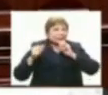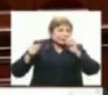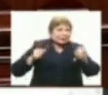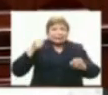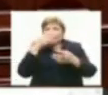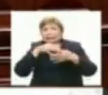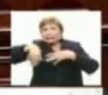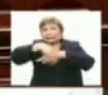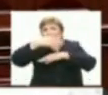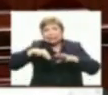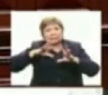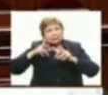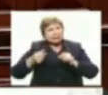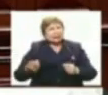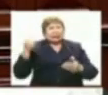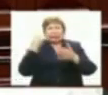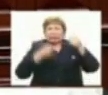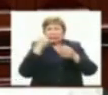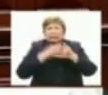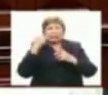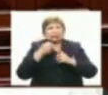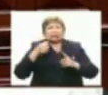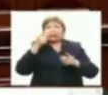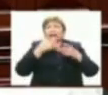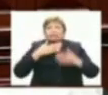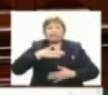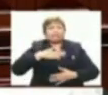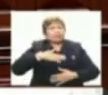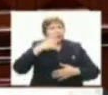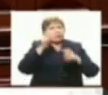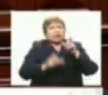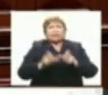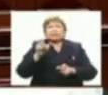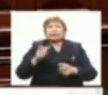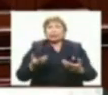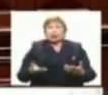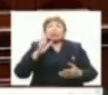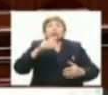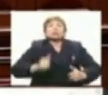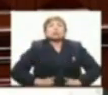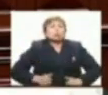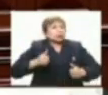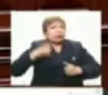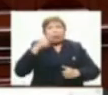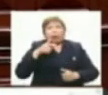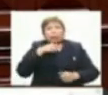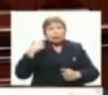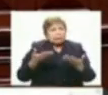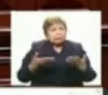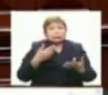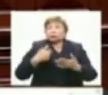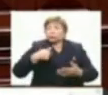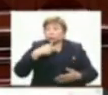robos callejeros. Las agresiones a la integridad física de las personas y a sus vidas, nosotros